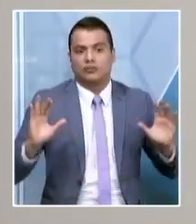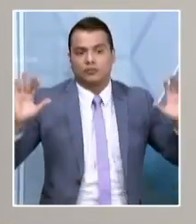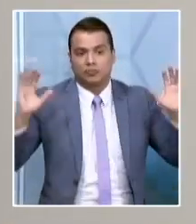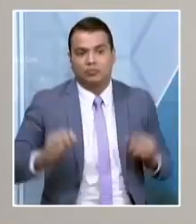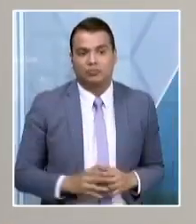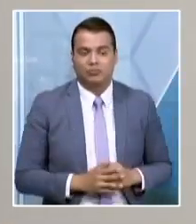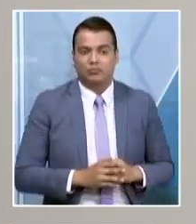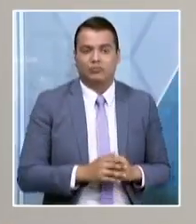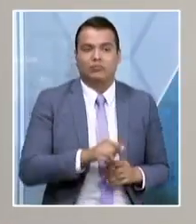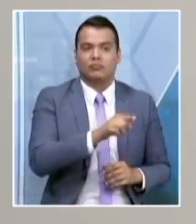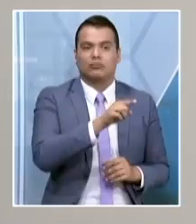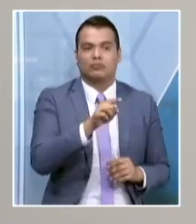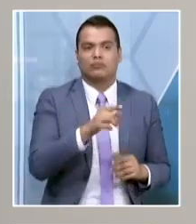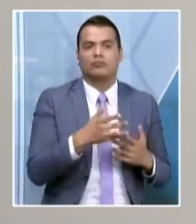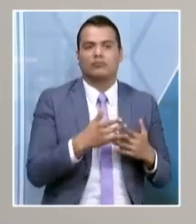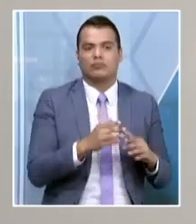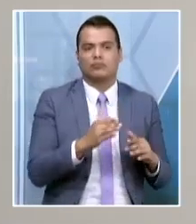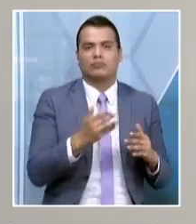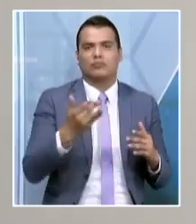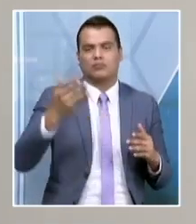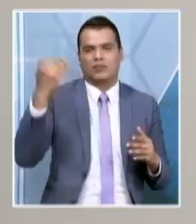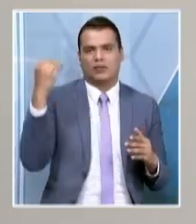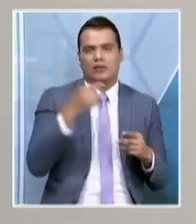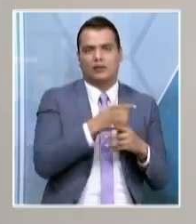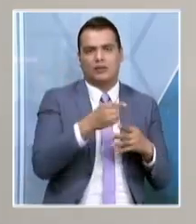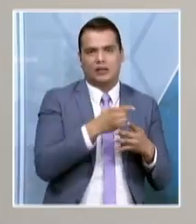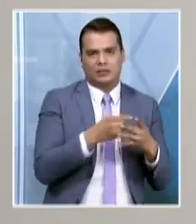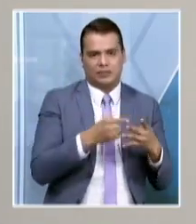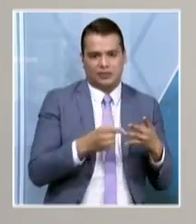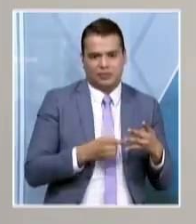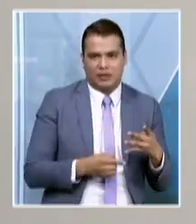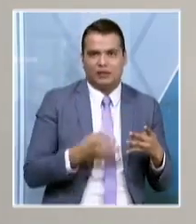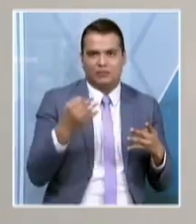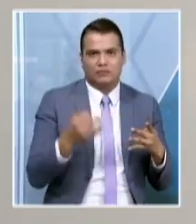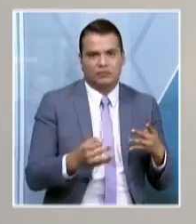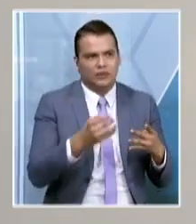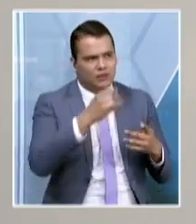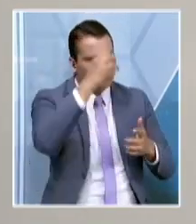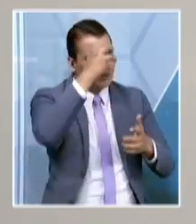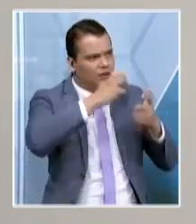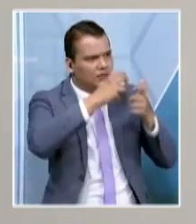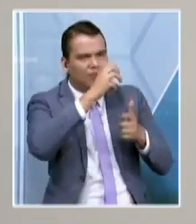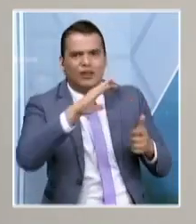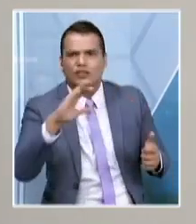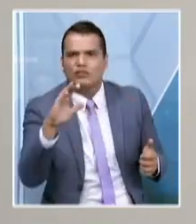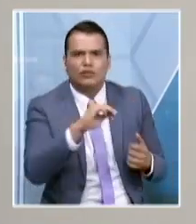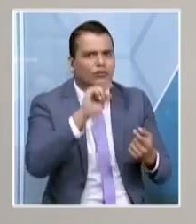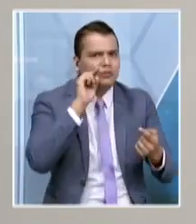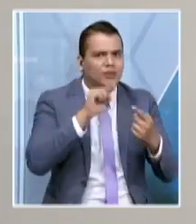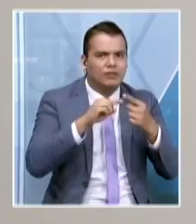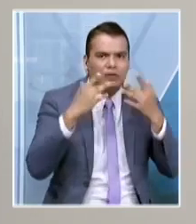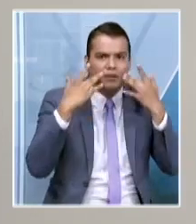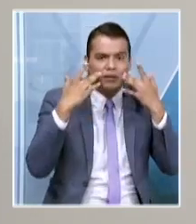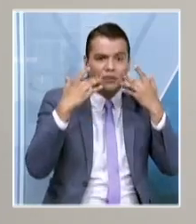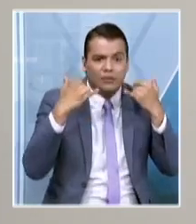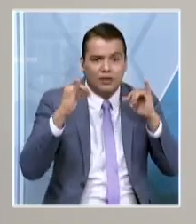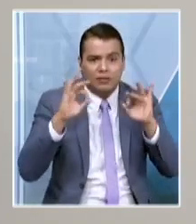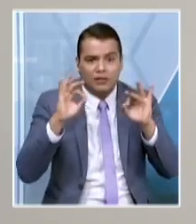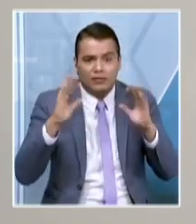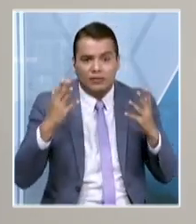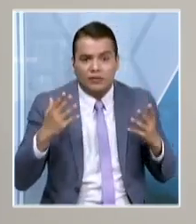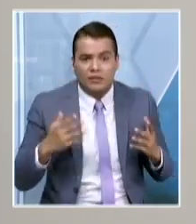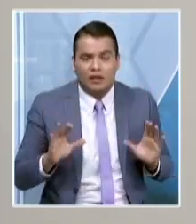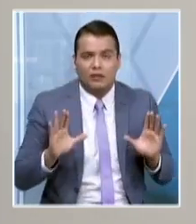atletas fueron chequeados semanas antes para no tener coronavirus y estar pues en buenas condiciones